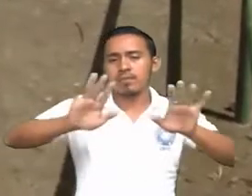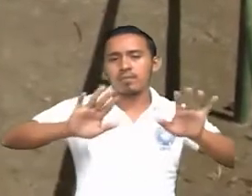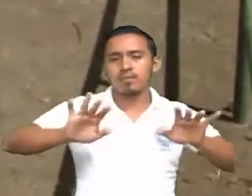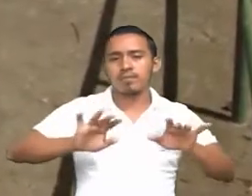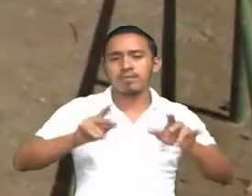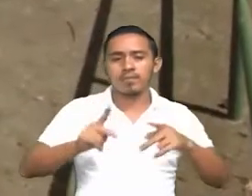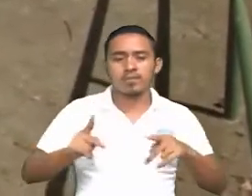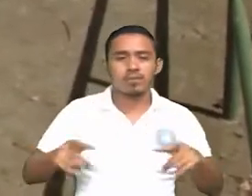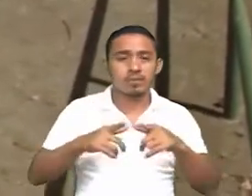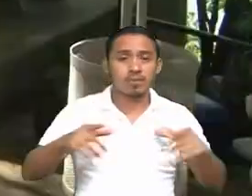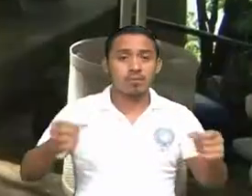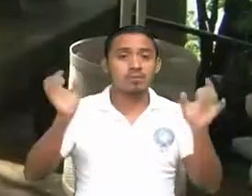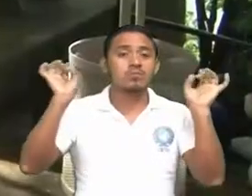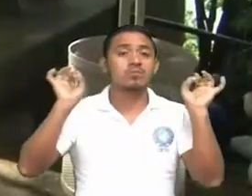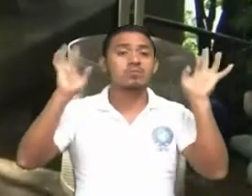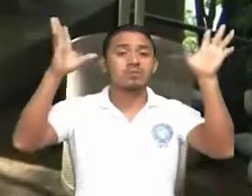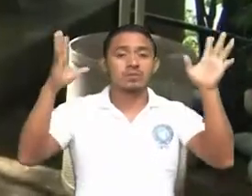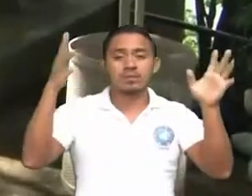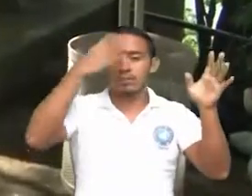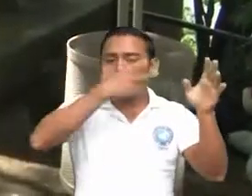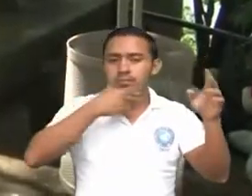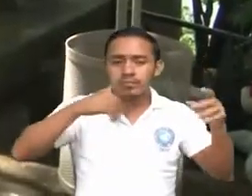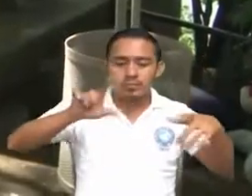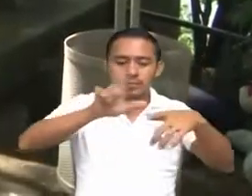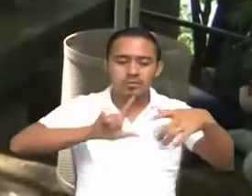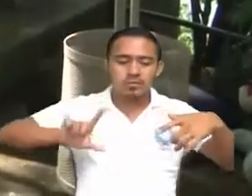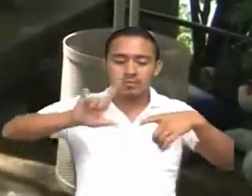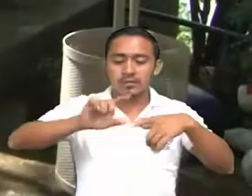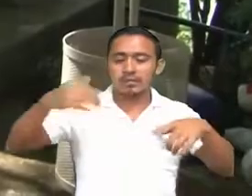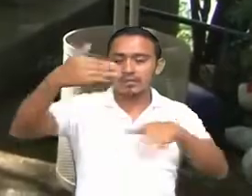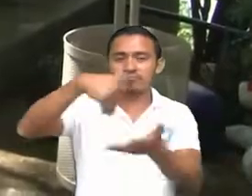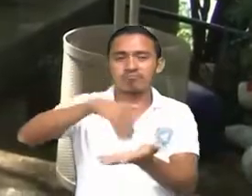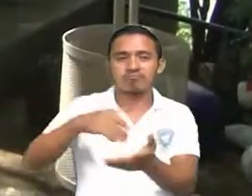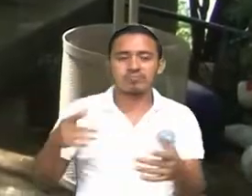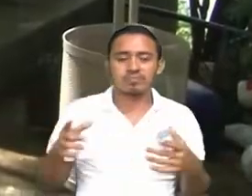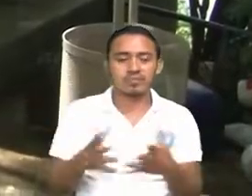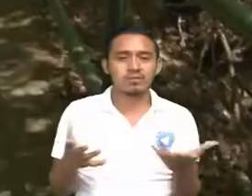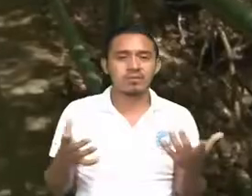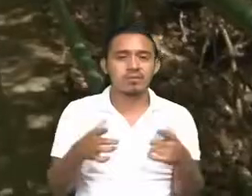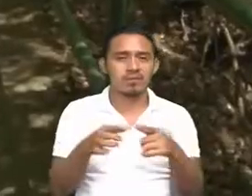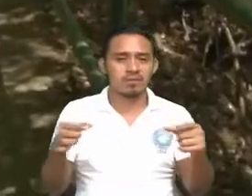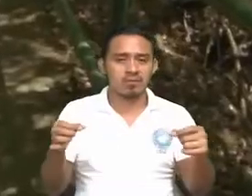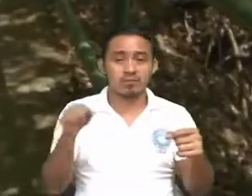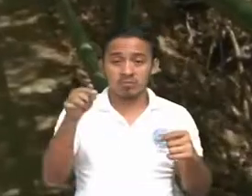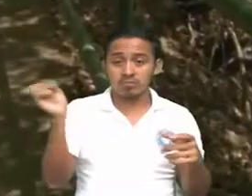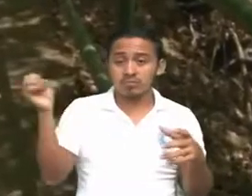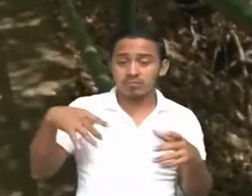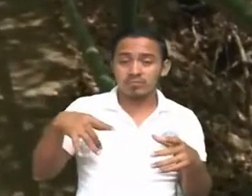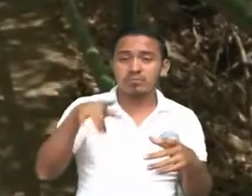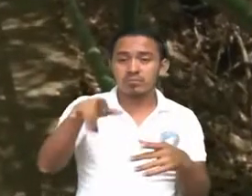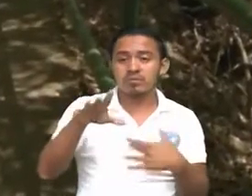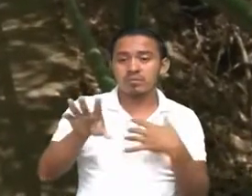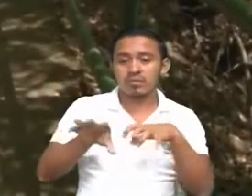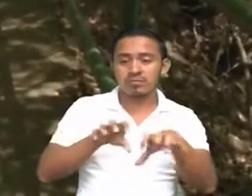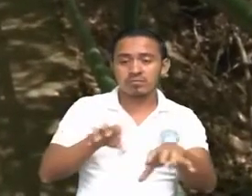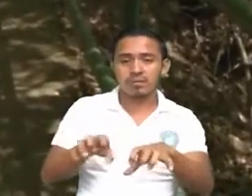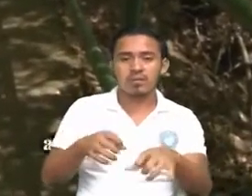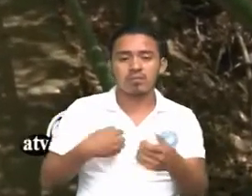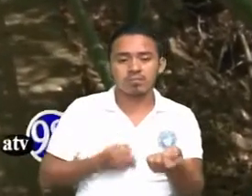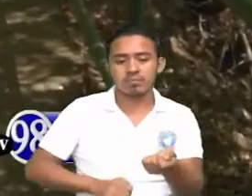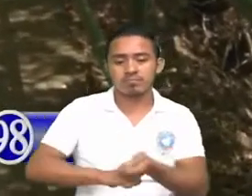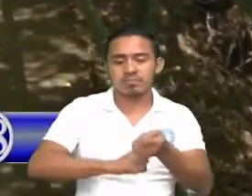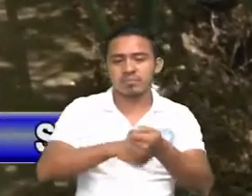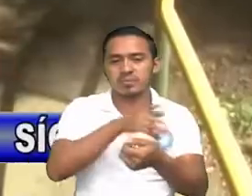managuas tenemos la dicha de contar con una bella laguna en el centro de la ciudad. Si usted bota basura, recuerde que con su acción contribuye